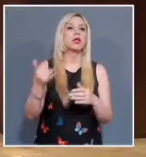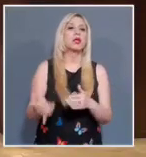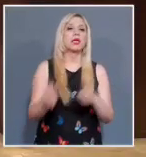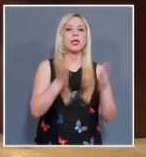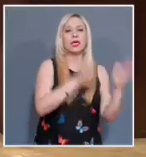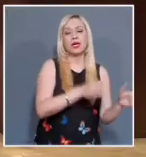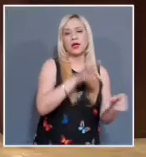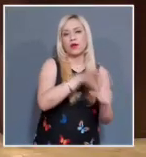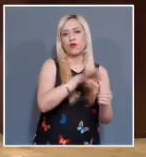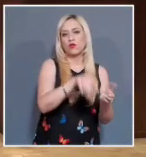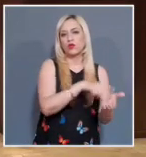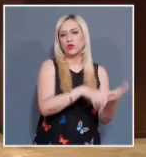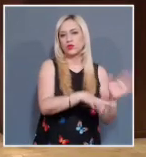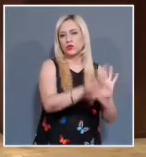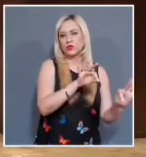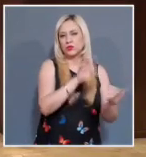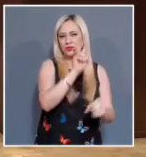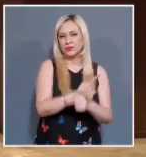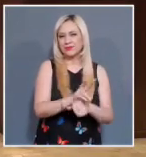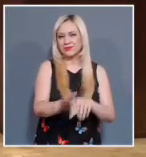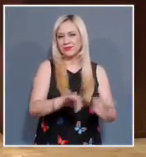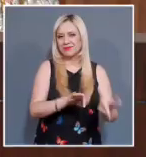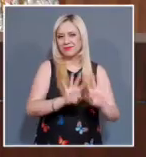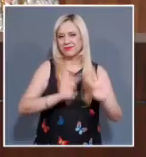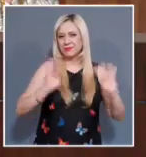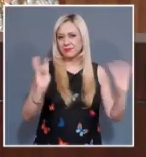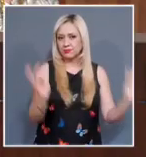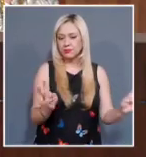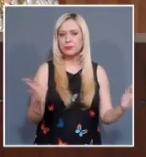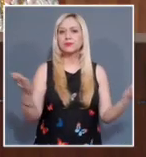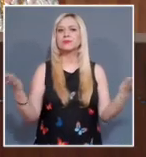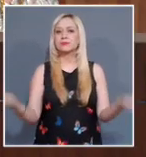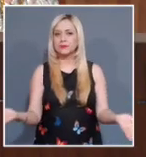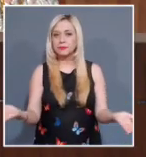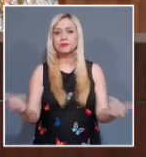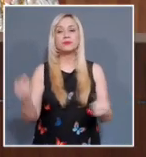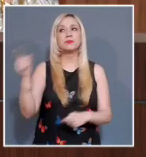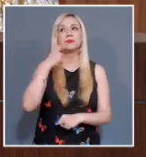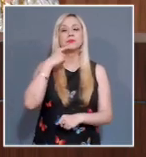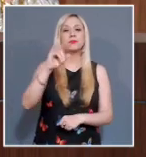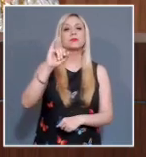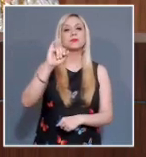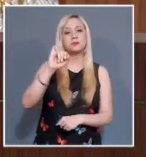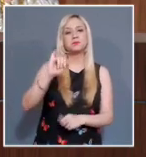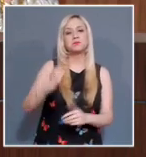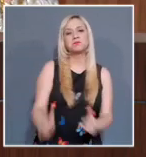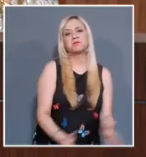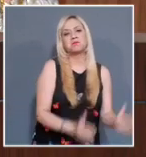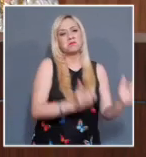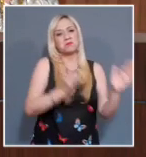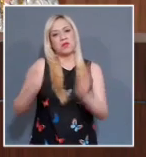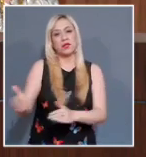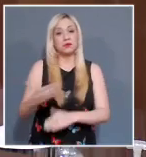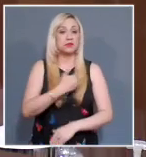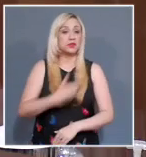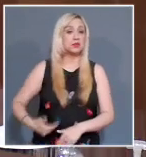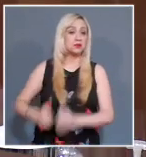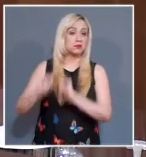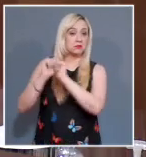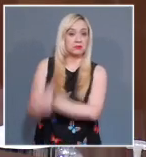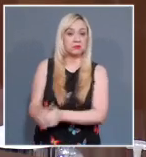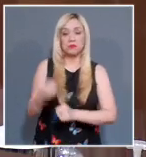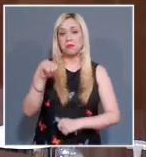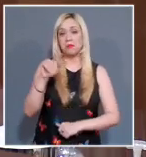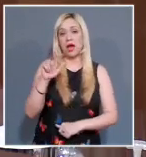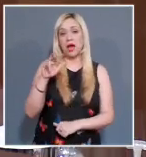el tribunal electoral del poder judicial de la federación confirmó la prórroga de la presidencia de Mario Delgado al frente de morena y